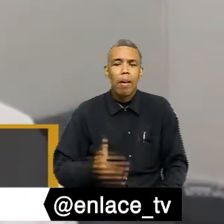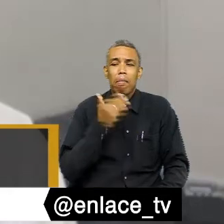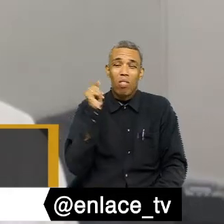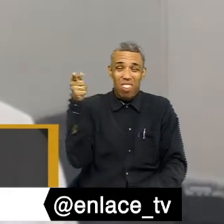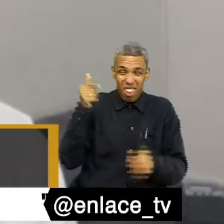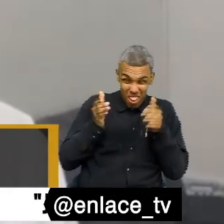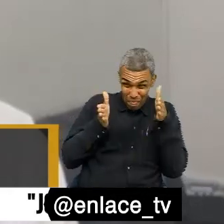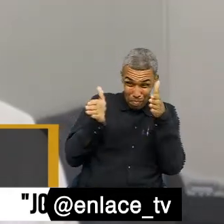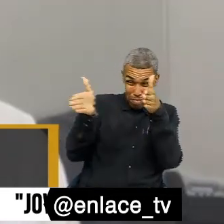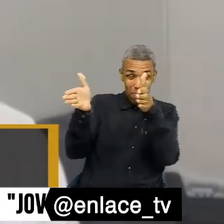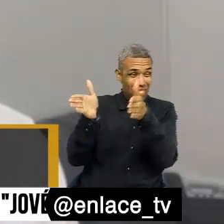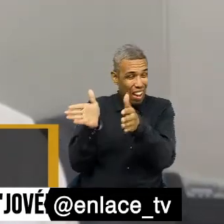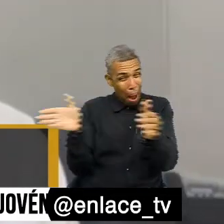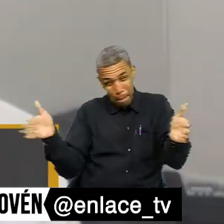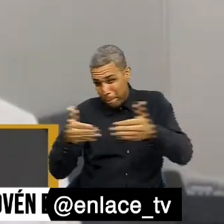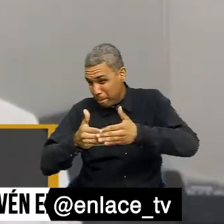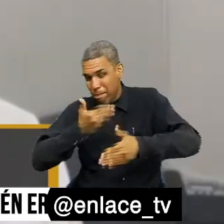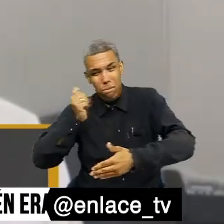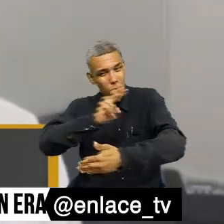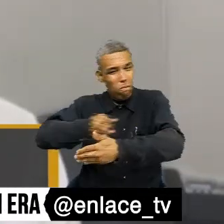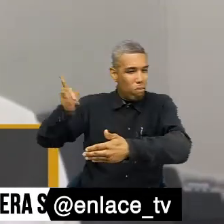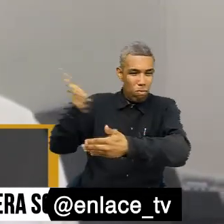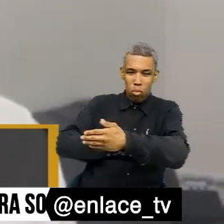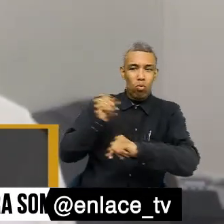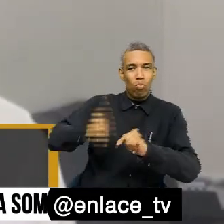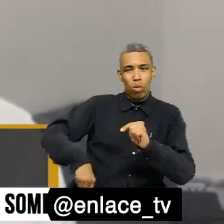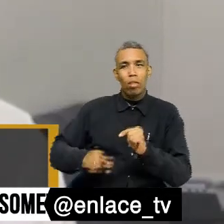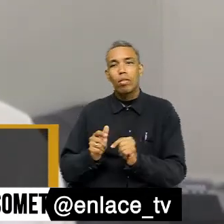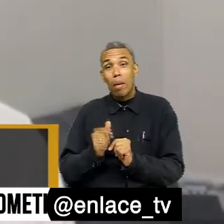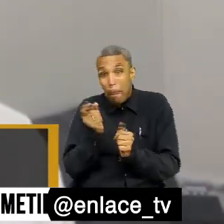la carretera que comunica la Meseta San Rafael con Barranca